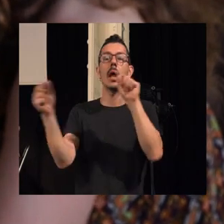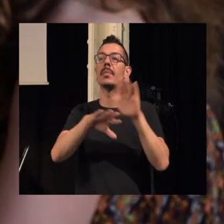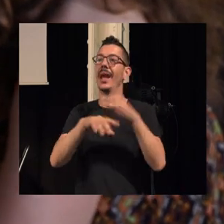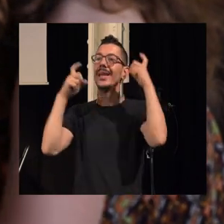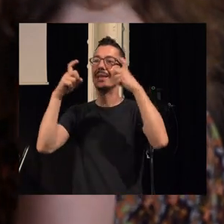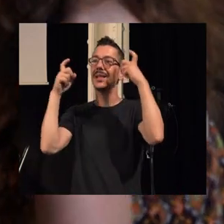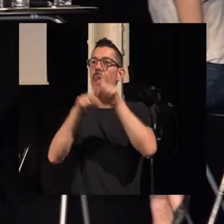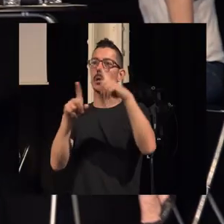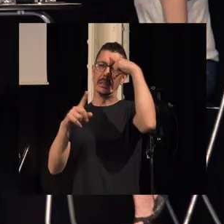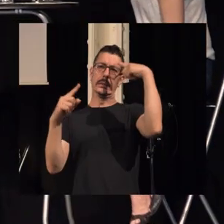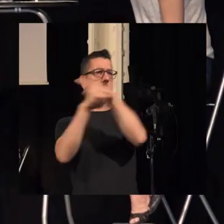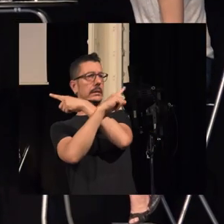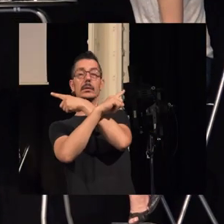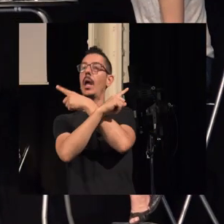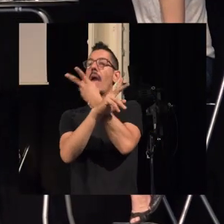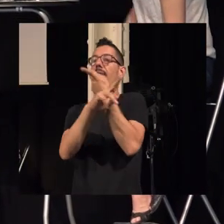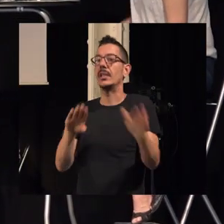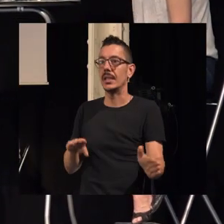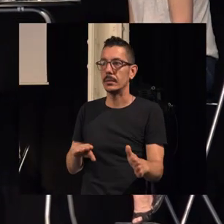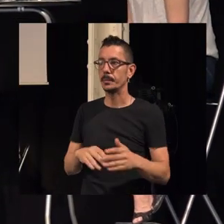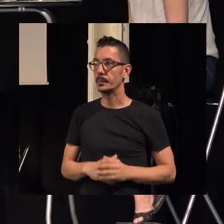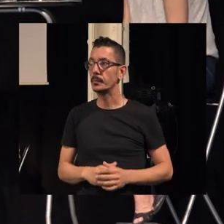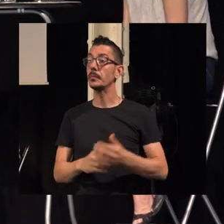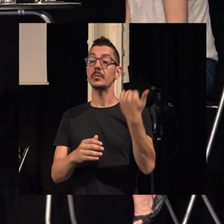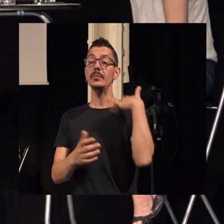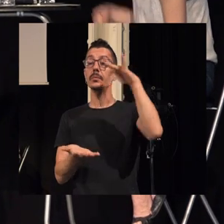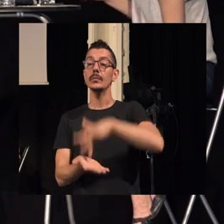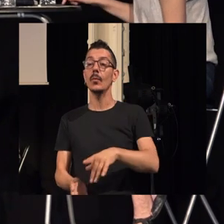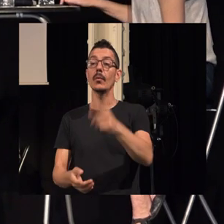estamos nosotras en Lisboa, trabajando hoy con la alcaldería,